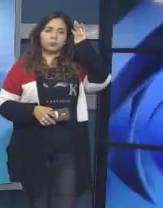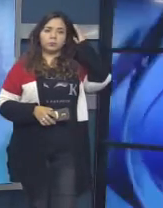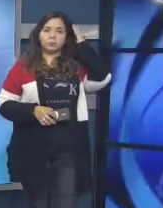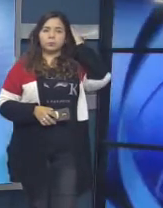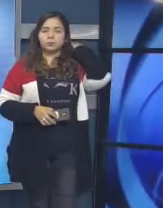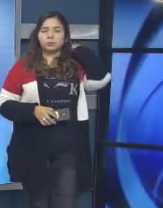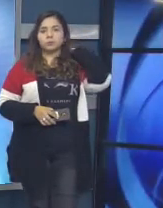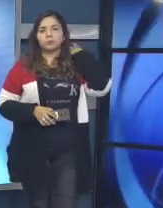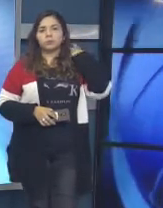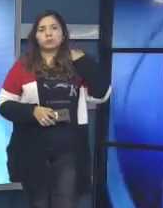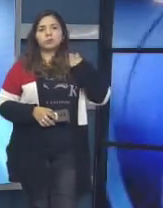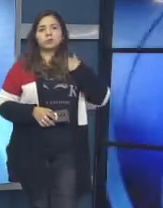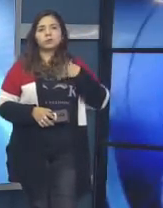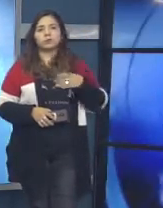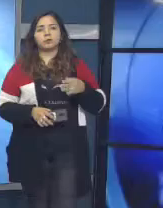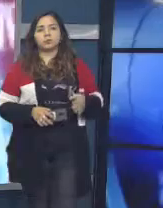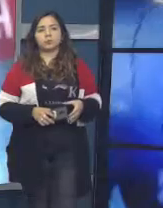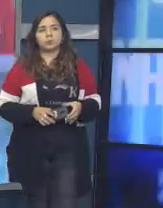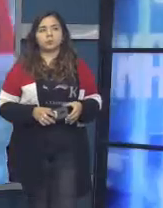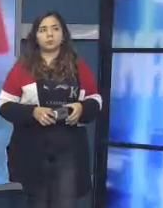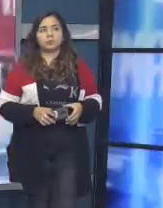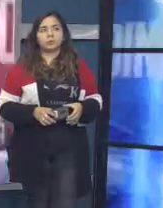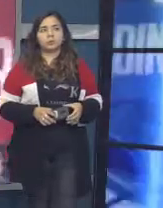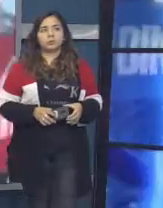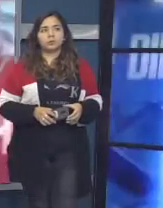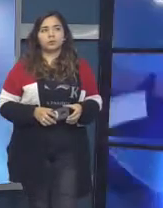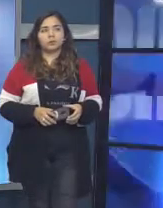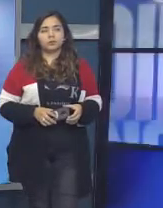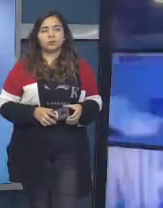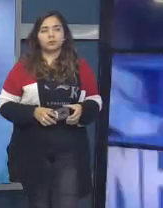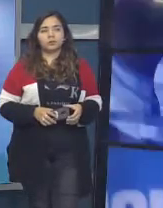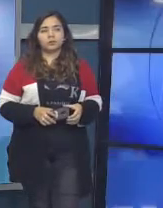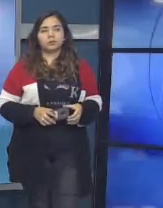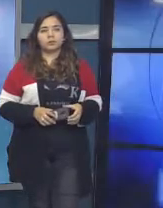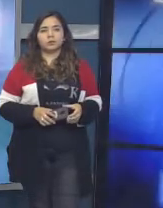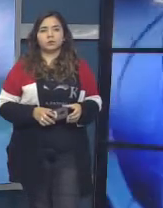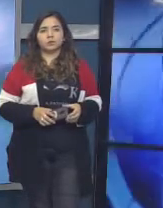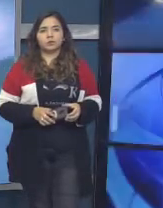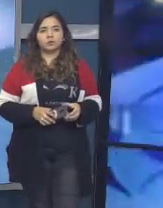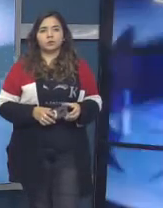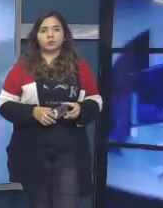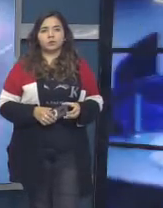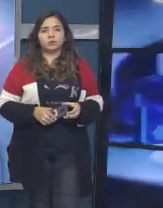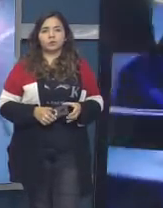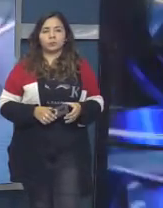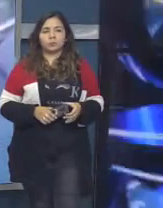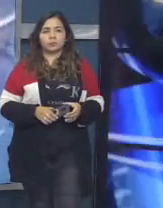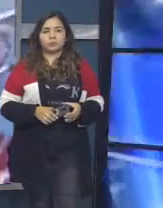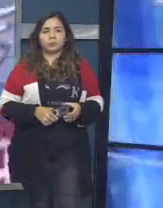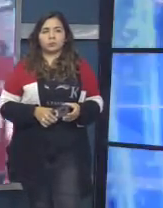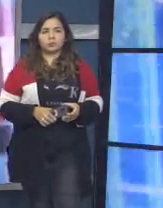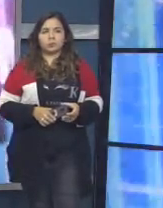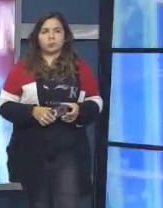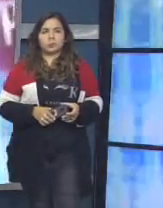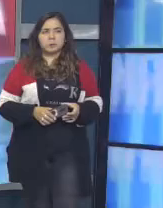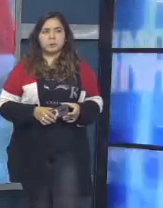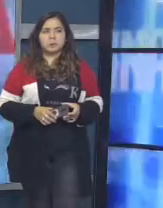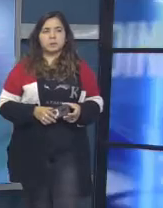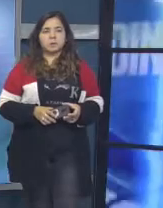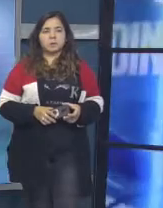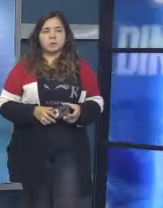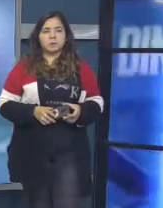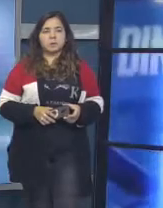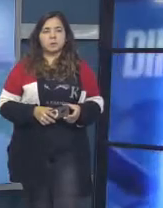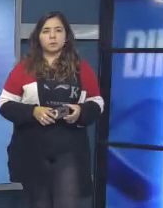las reglas mucho más claras. Sí. No tenemos absolutamente nada, es muy pobre el conocimiento